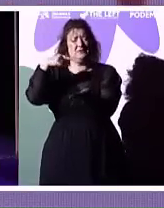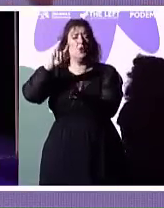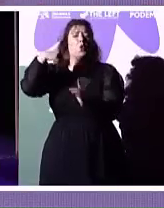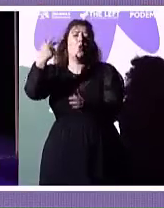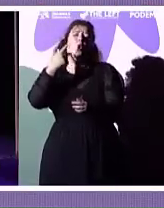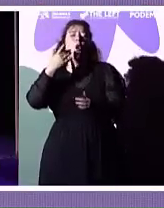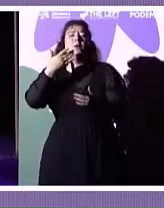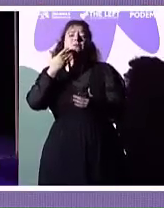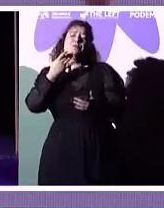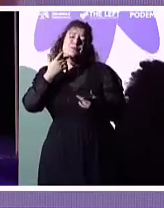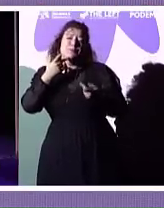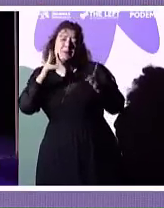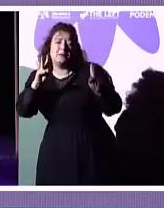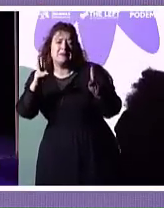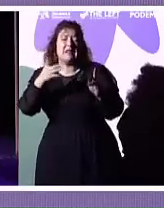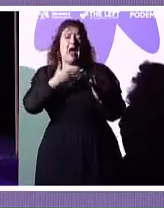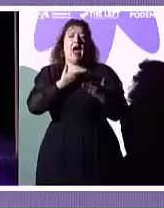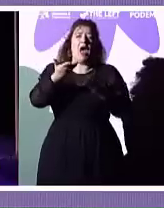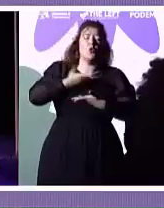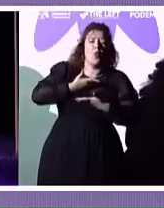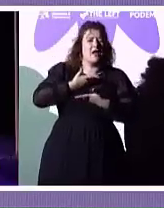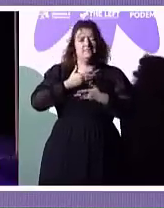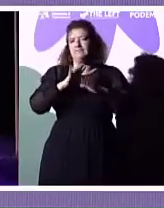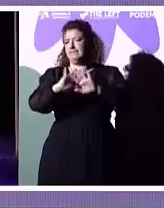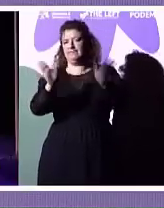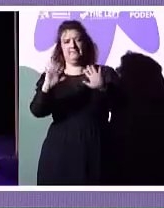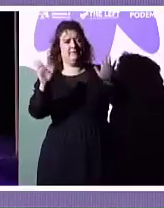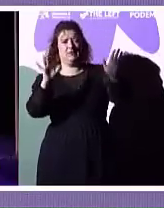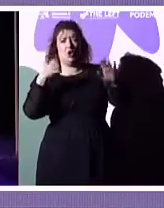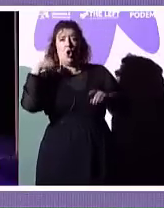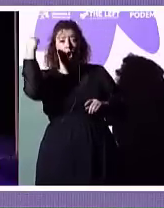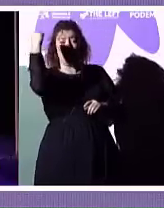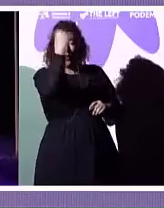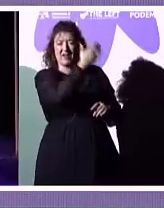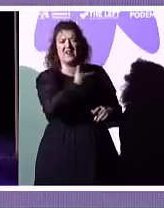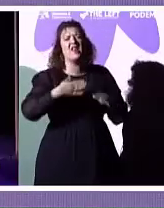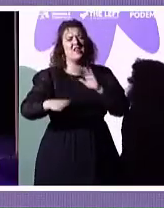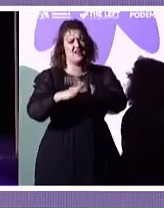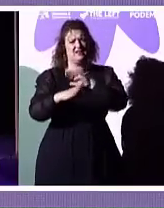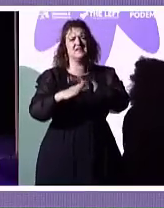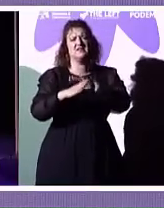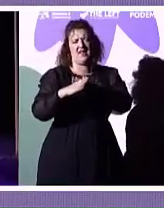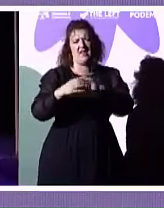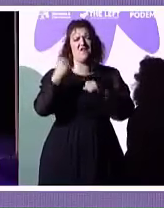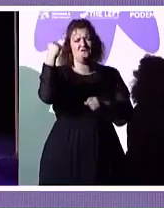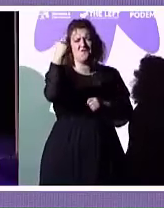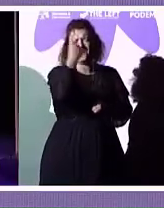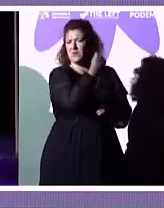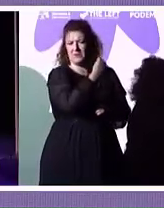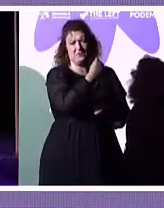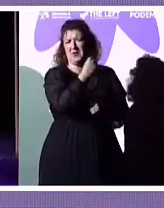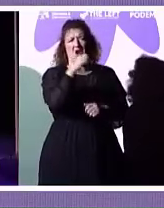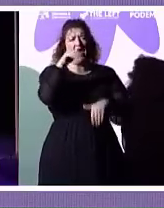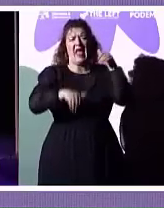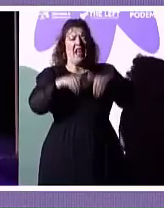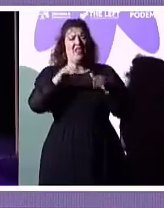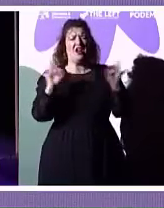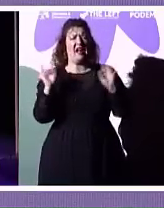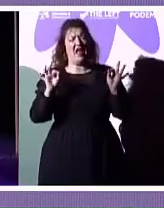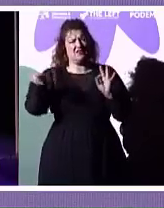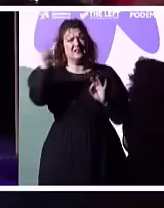permiso para nada a los poderosos que quieren seguir mandando sin presentarse a las